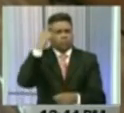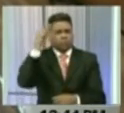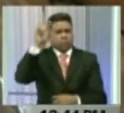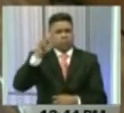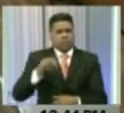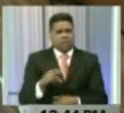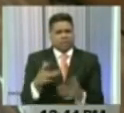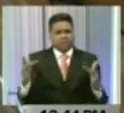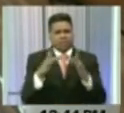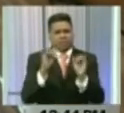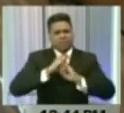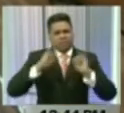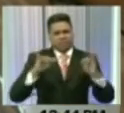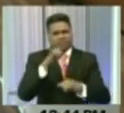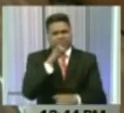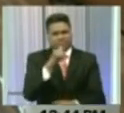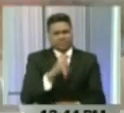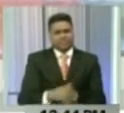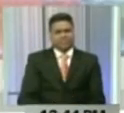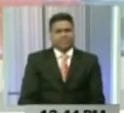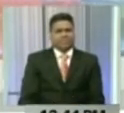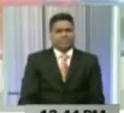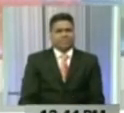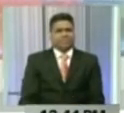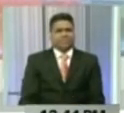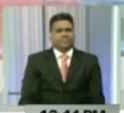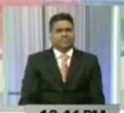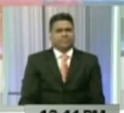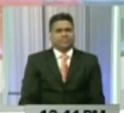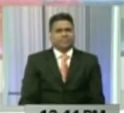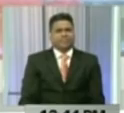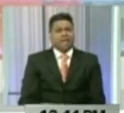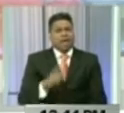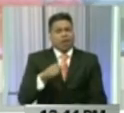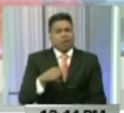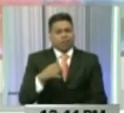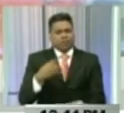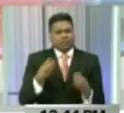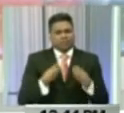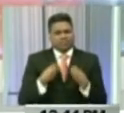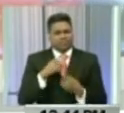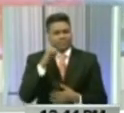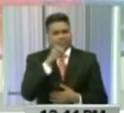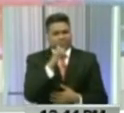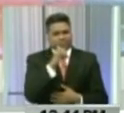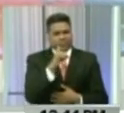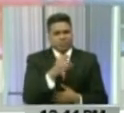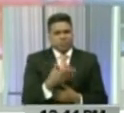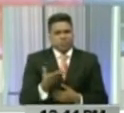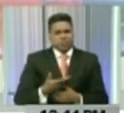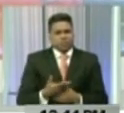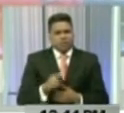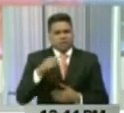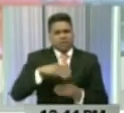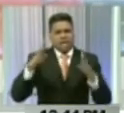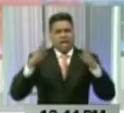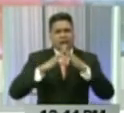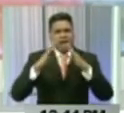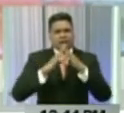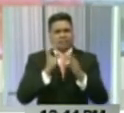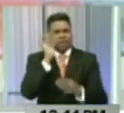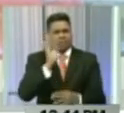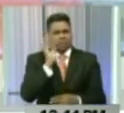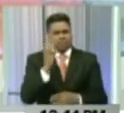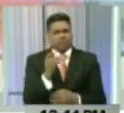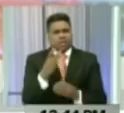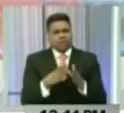información retornamos a los estudios. El reporte en vivo hasta ahora de nuestro compañero Michel Caballero desde la Casa Amarilla en este encuentro con intelectuales en